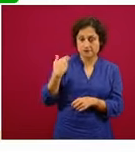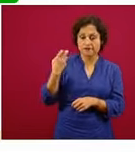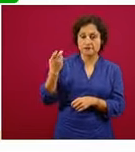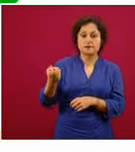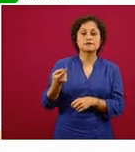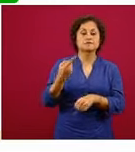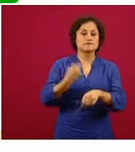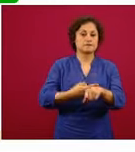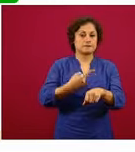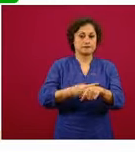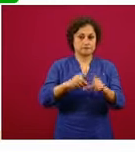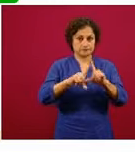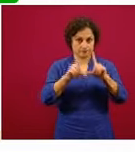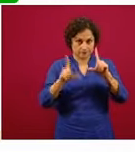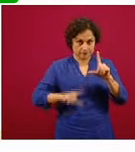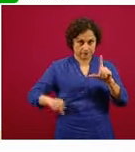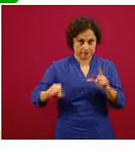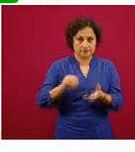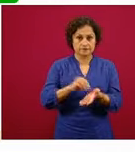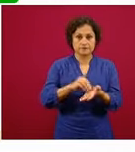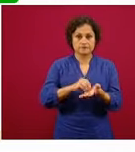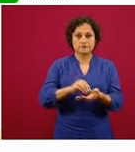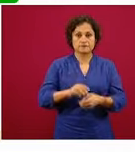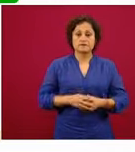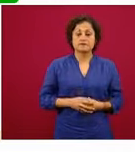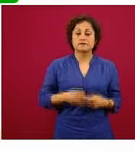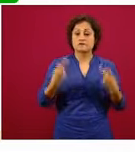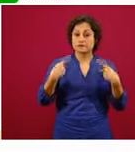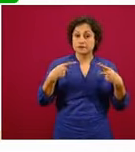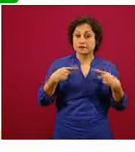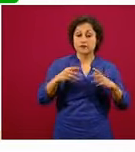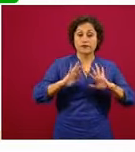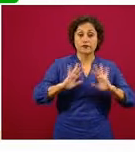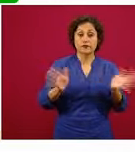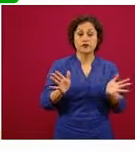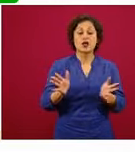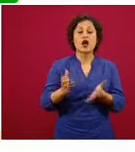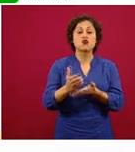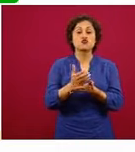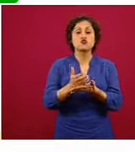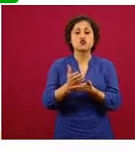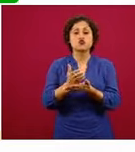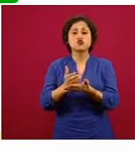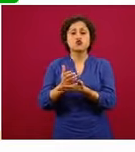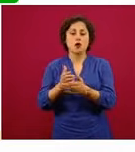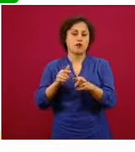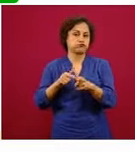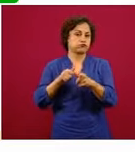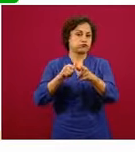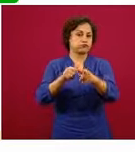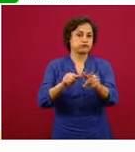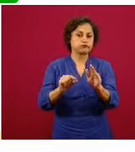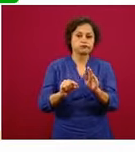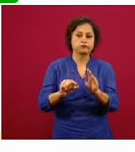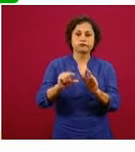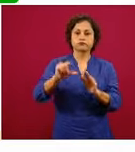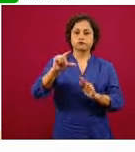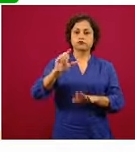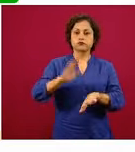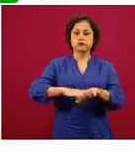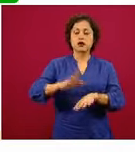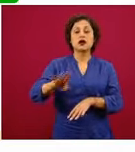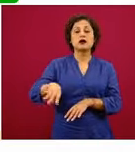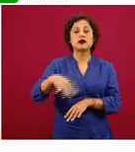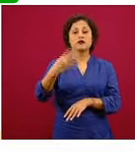en México. Las personas que están recuperándose continúan siendo lo esperado, un ascenso de más 14% en